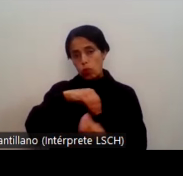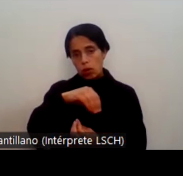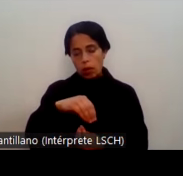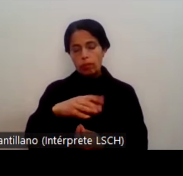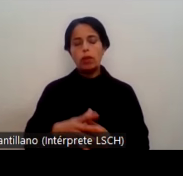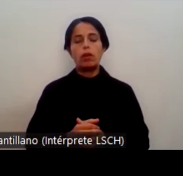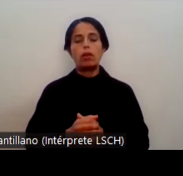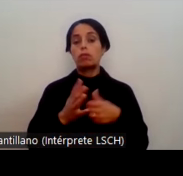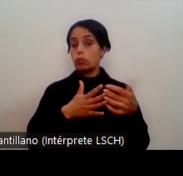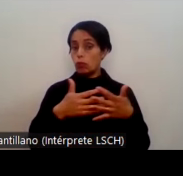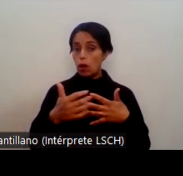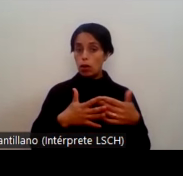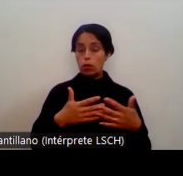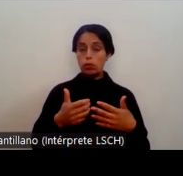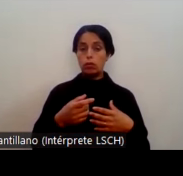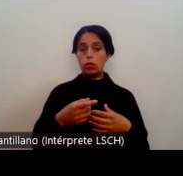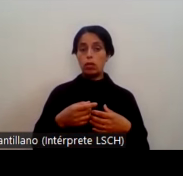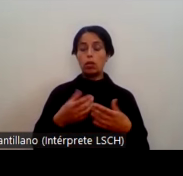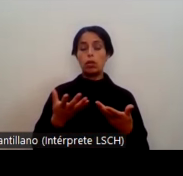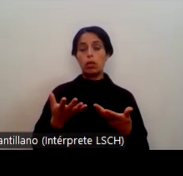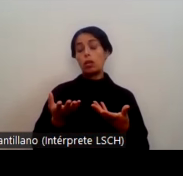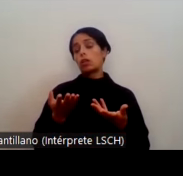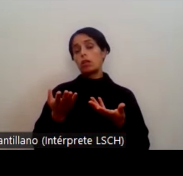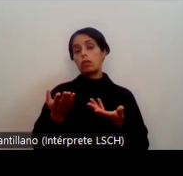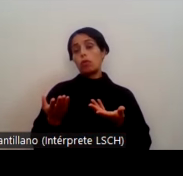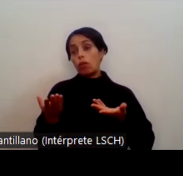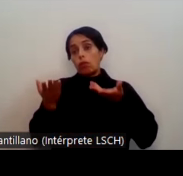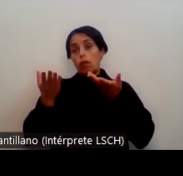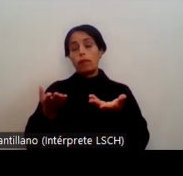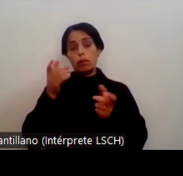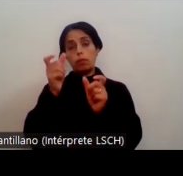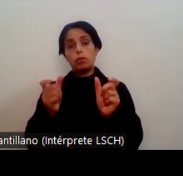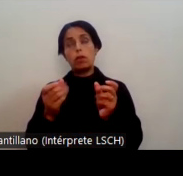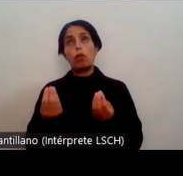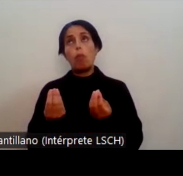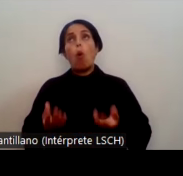es la ofrenda, el deseo de